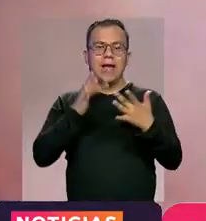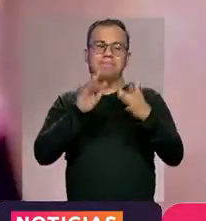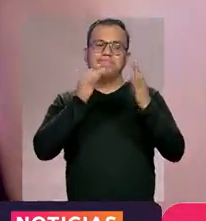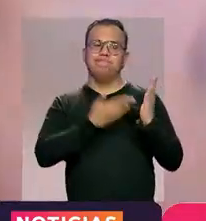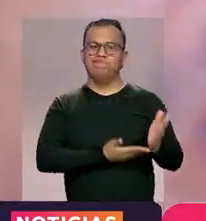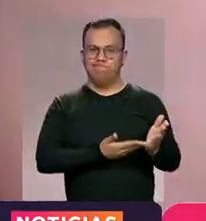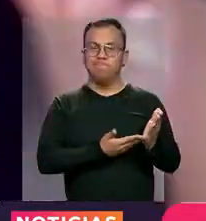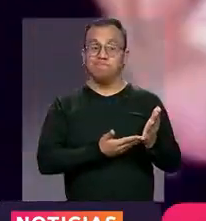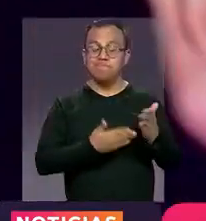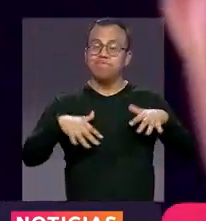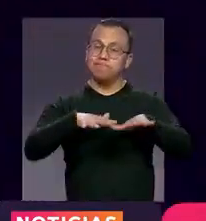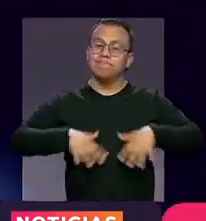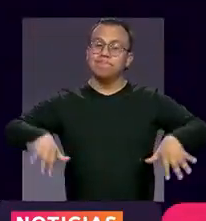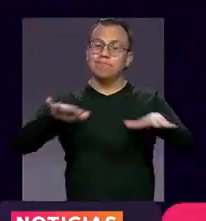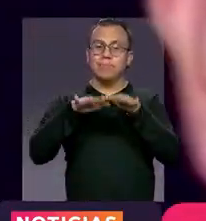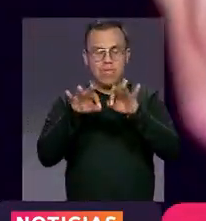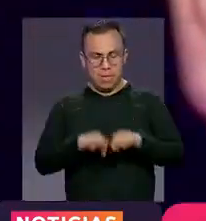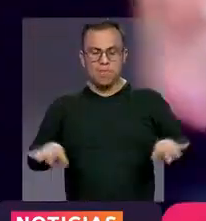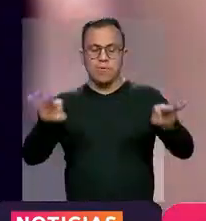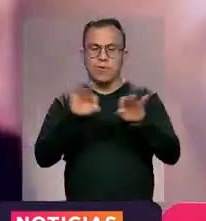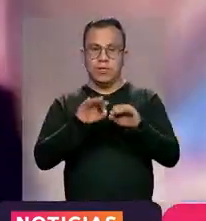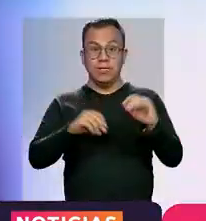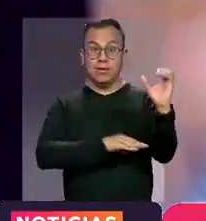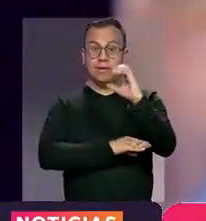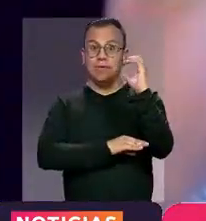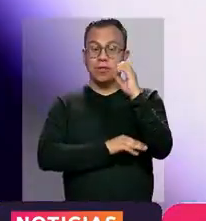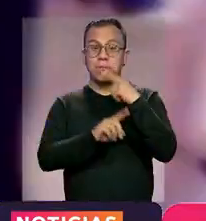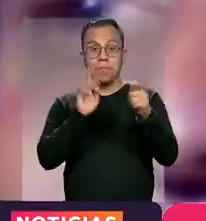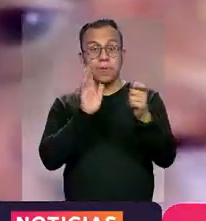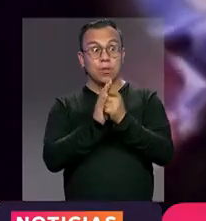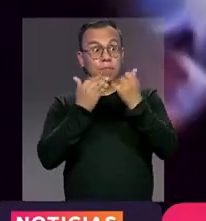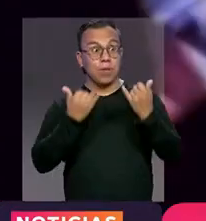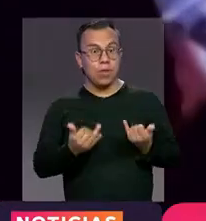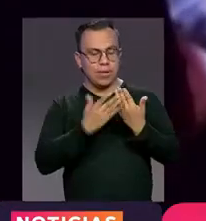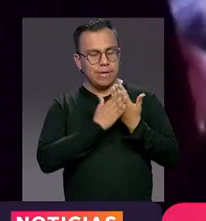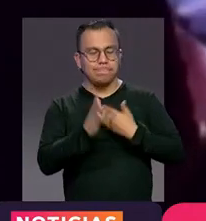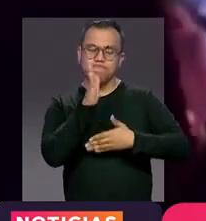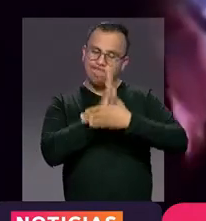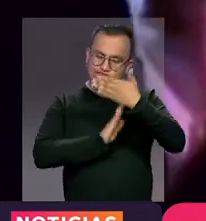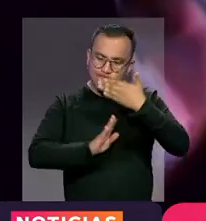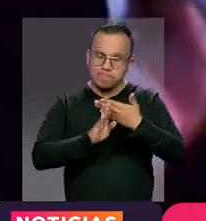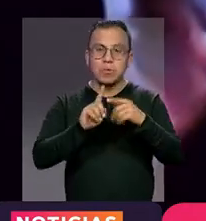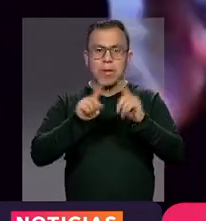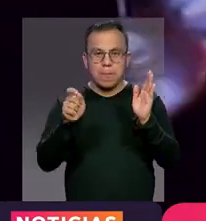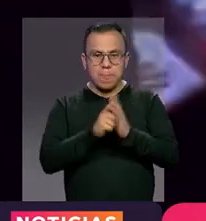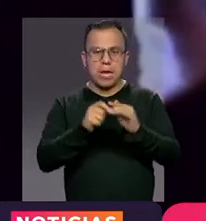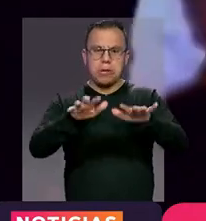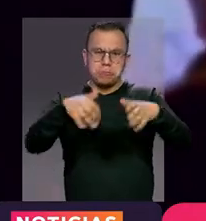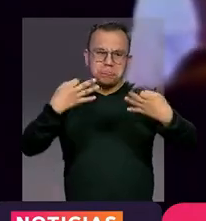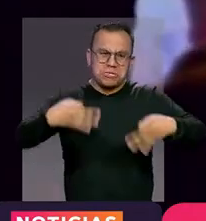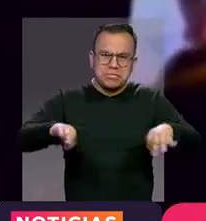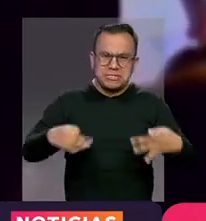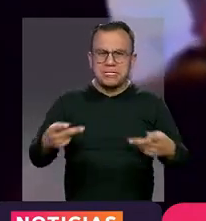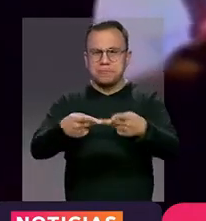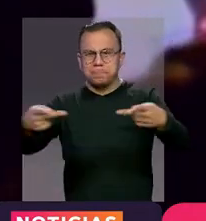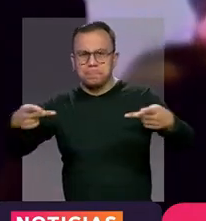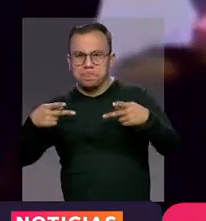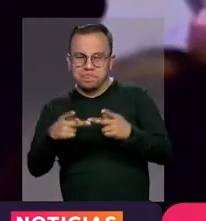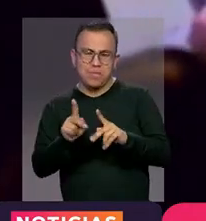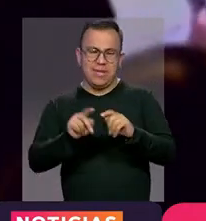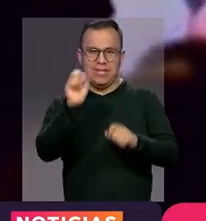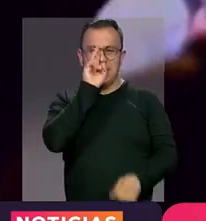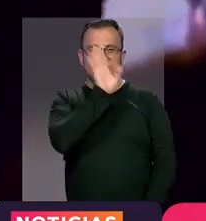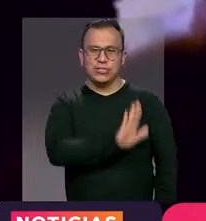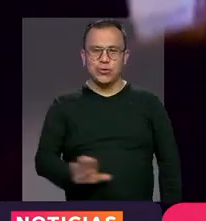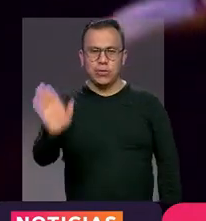permitieron estar en los escenarios más importantes del país, pero que desde su humildad también cantó en parqueaderos y plazas municipales en el